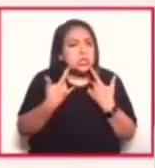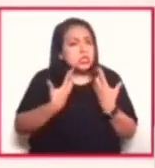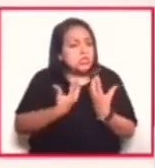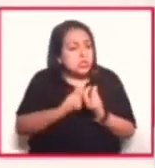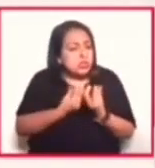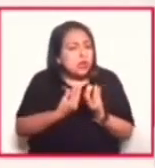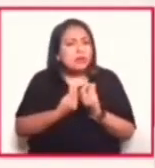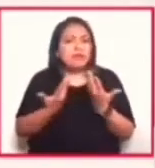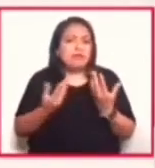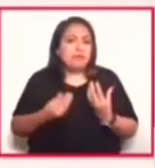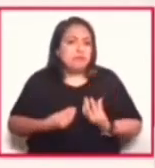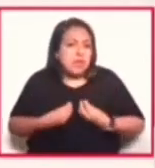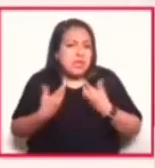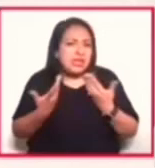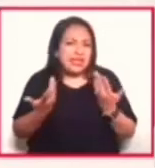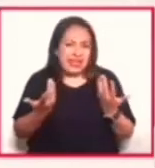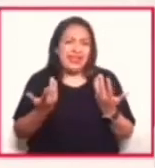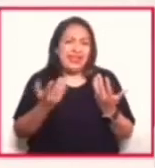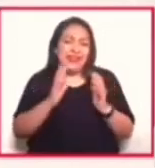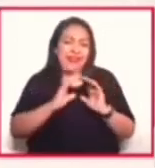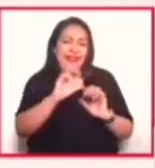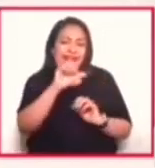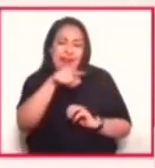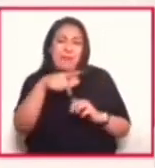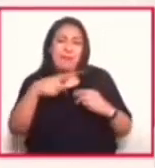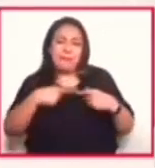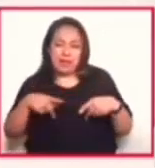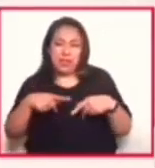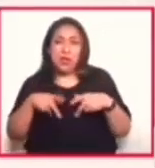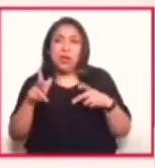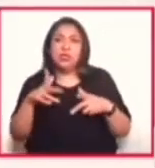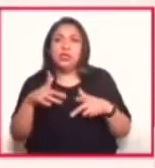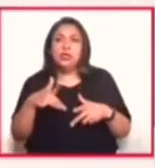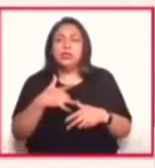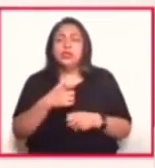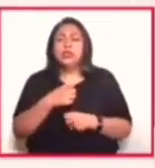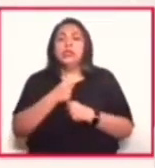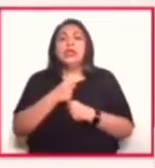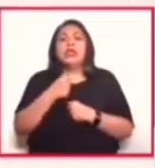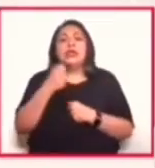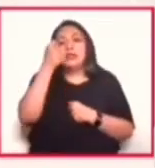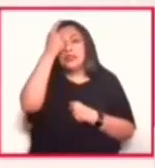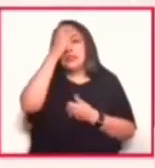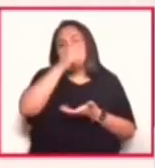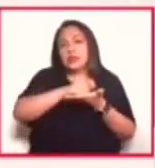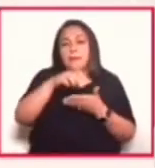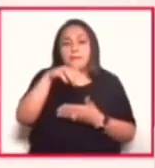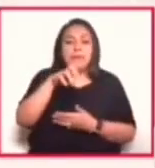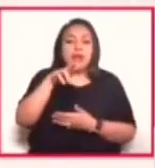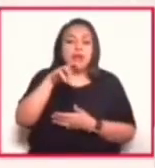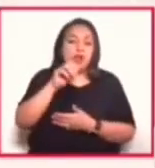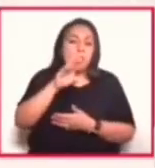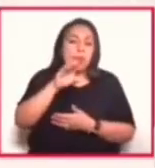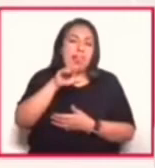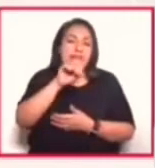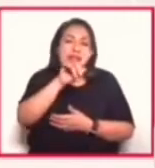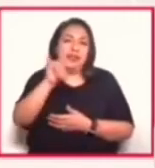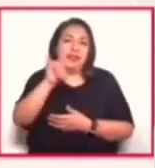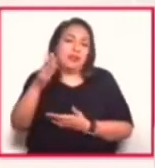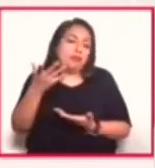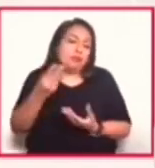en la lucha de la vida también, ¿no? Entonces es así de... ¡Oh! Es de Mario Benedetti, ¿no? Entonces, la